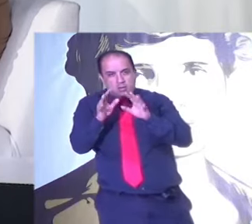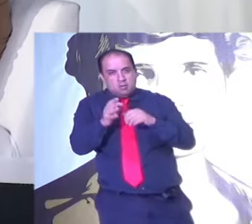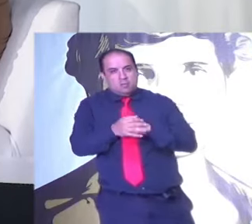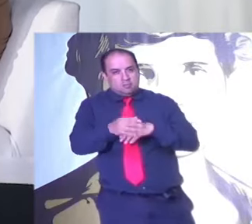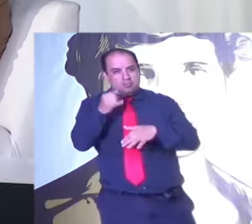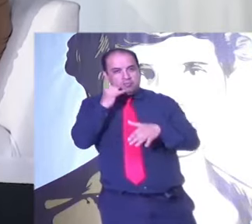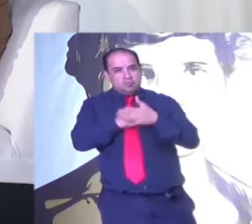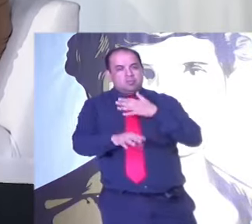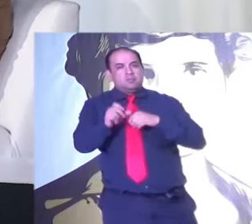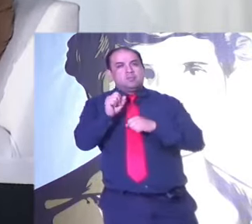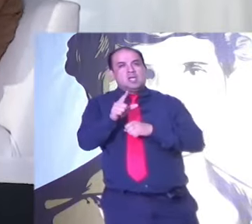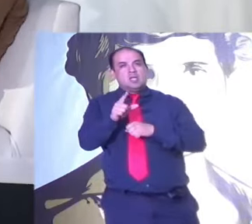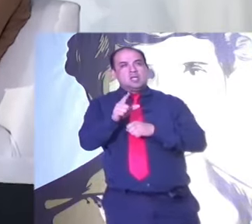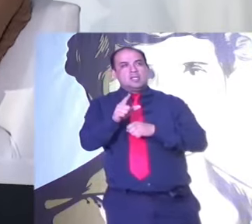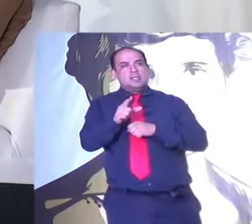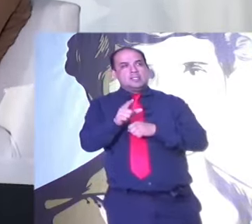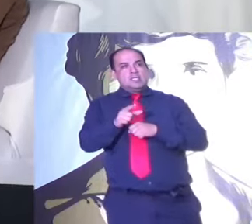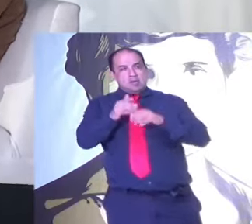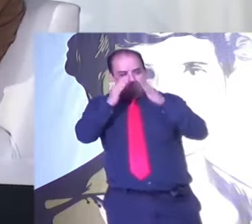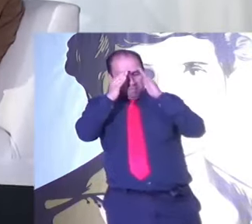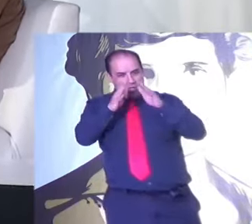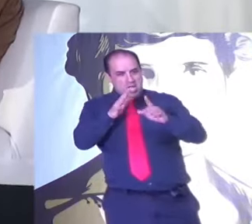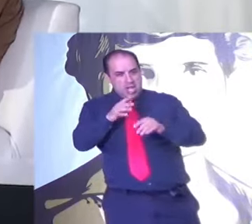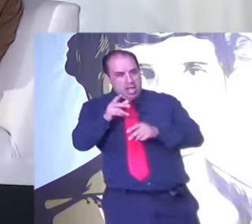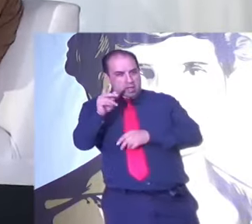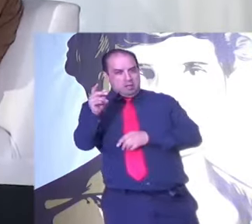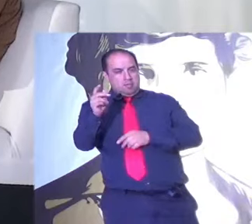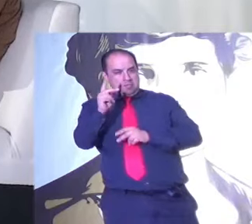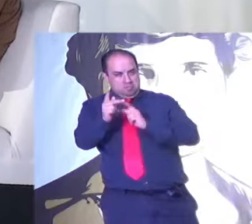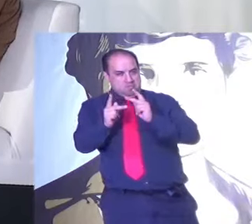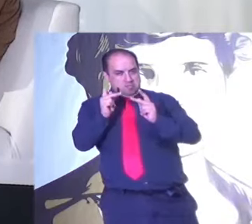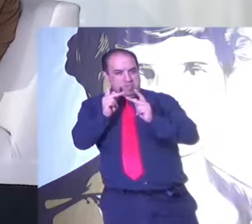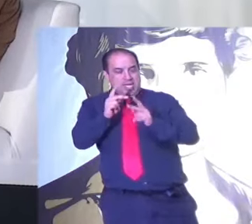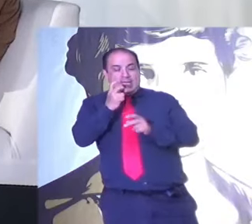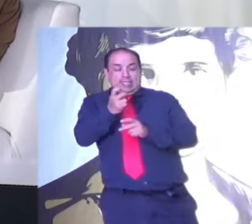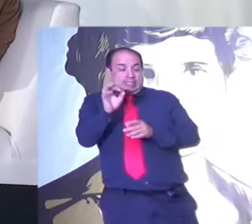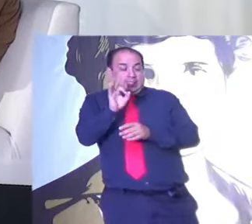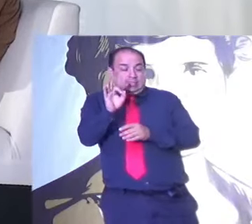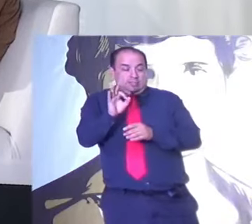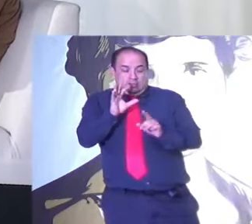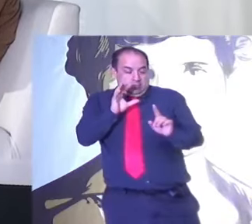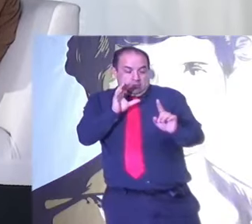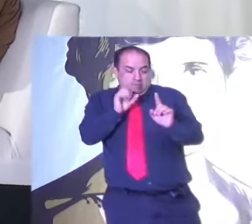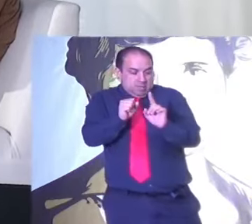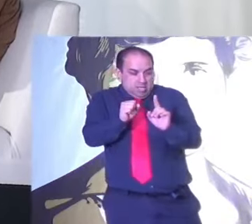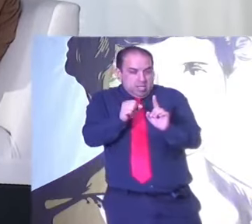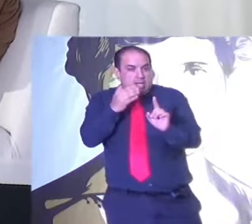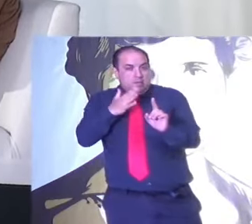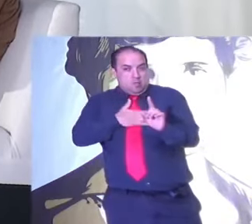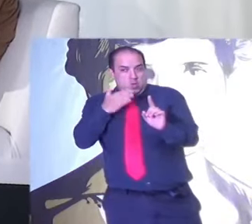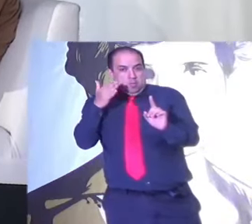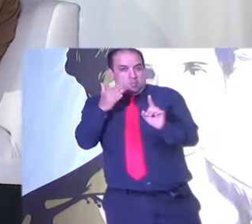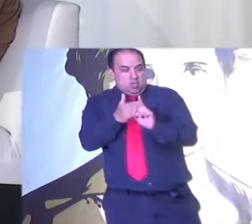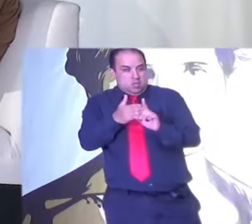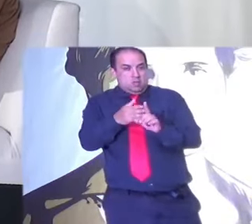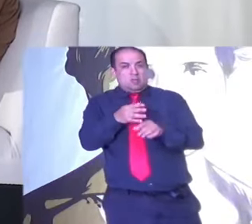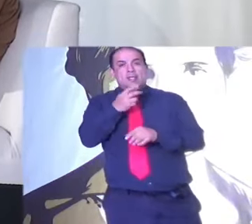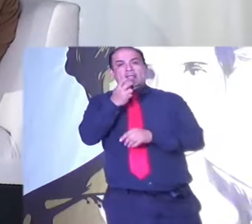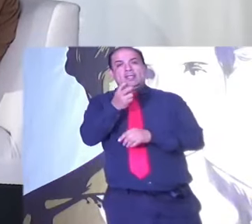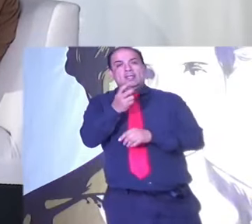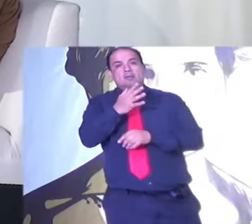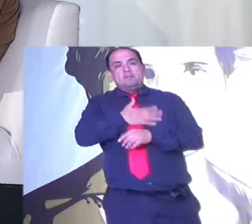apelo a la perfección, porque ya sé que es inalcanzable, pero me lo pongo como meta, ¿no? Y por supuesto que nunca he llegado ahí, eso es Chekhov, ¿no? Y a mí